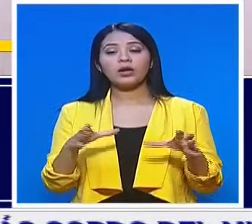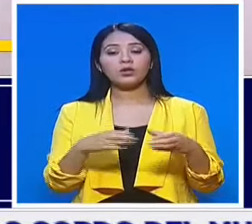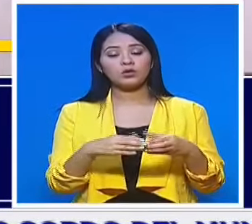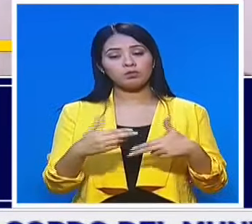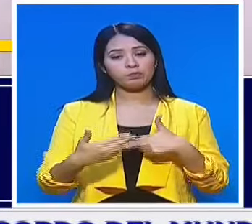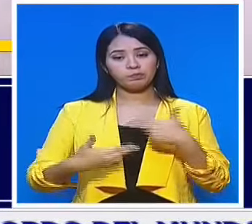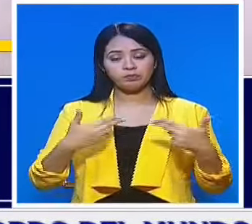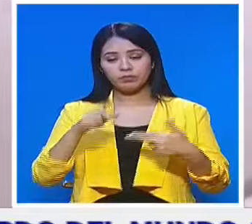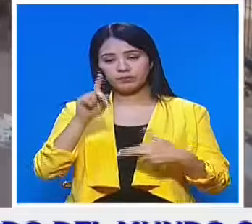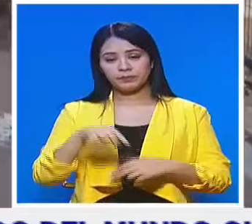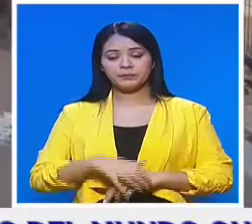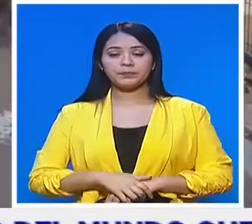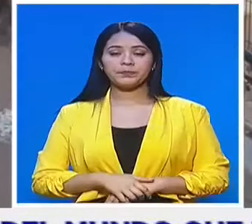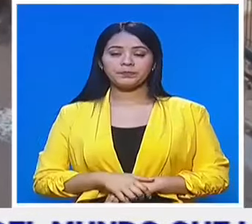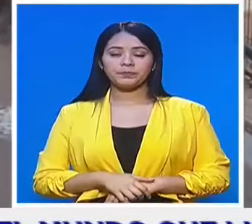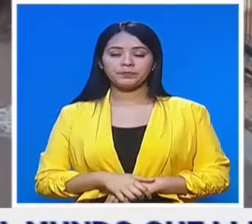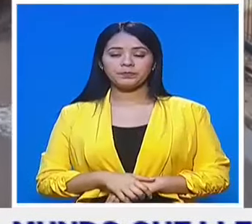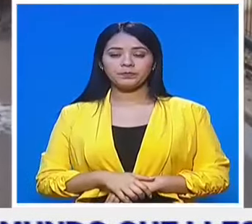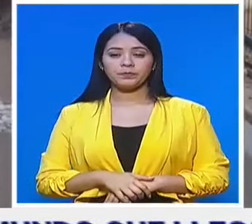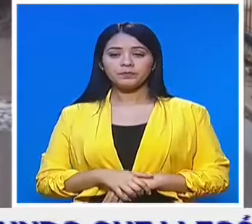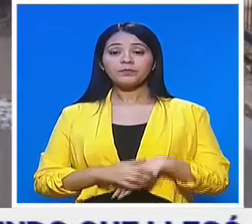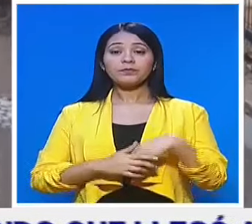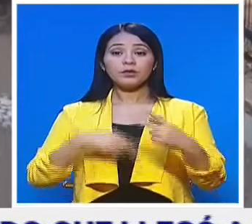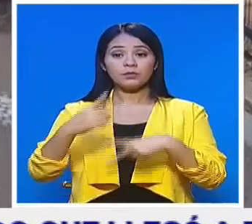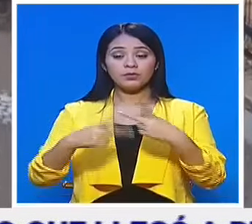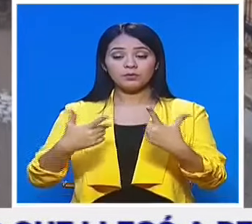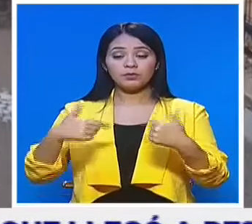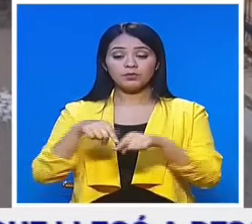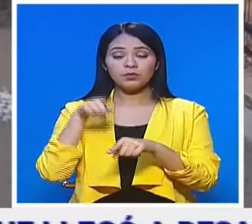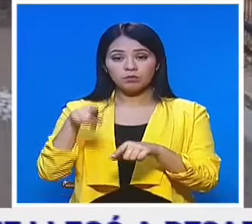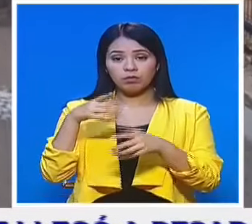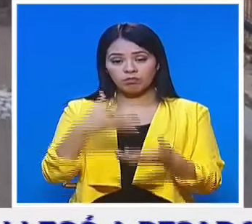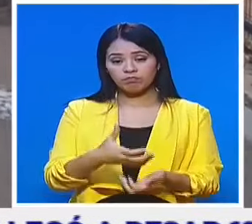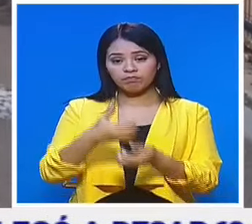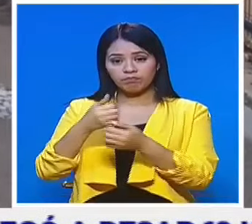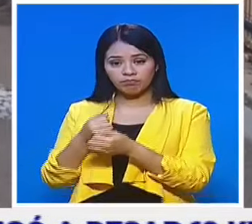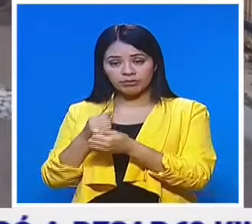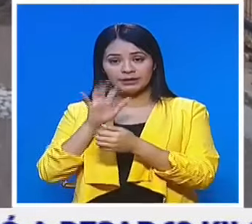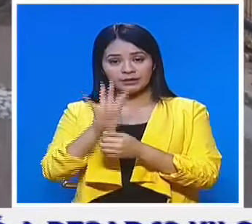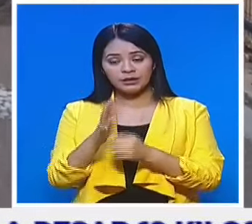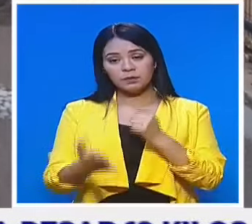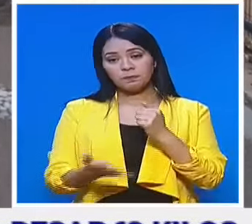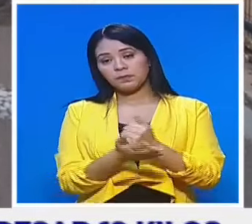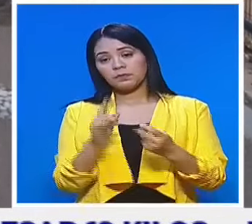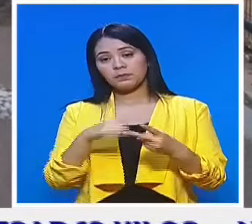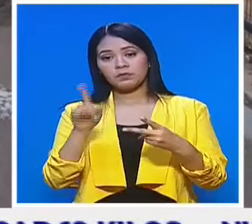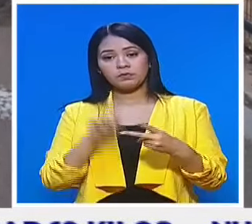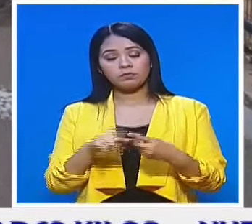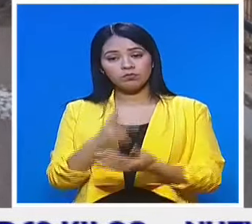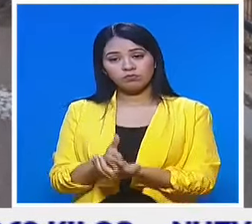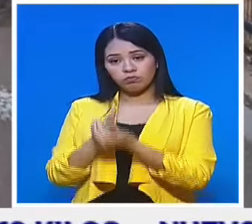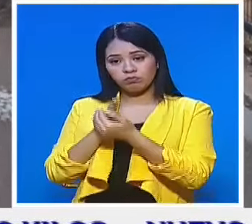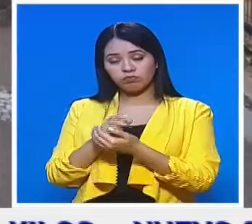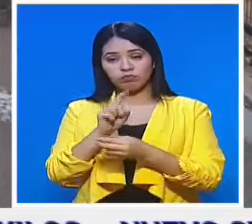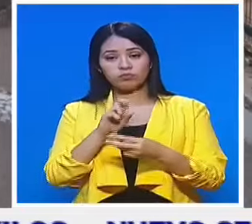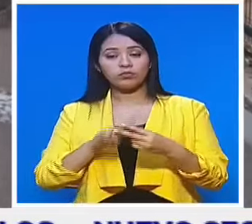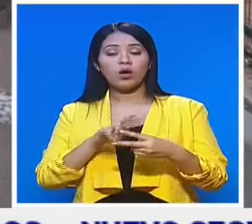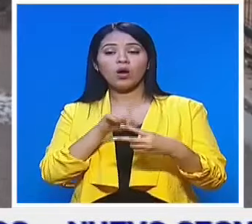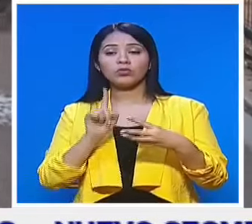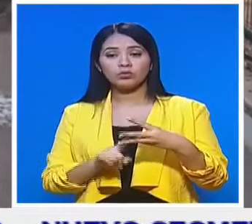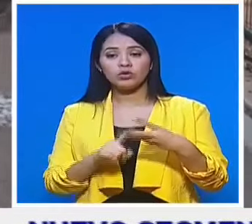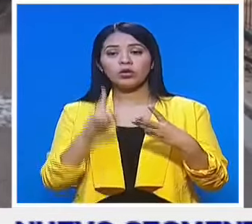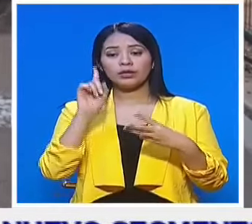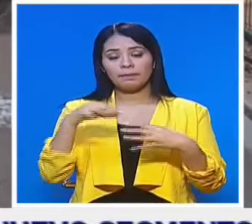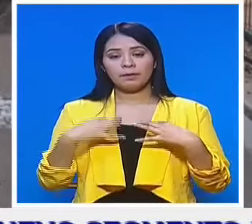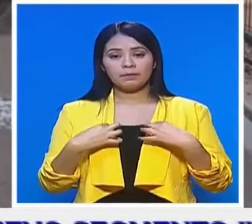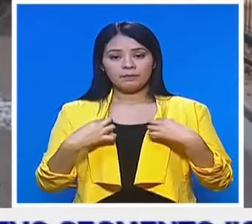al mismo grupo en el lugar del procedimiento fueron incautadas a cinco municiones un revólver una pistola y prendas